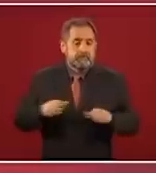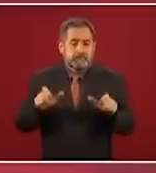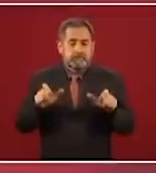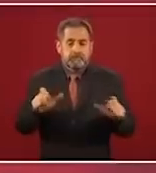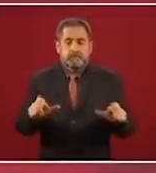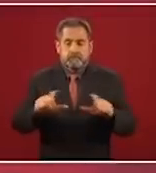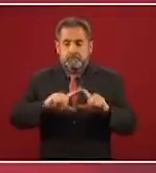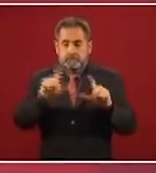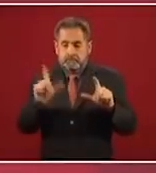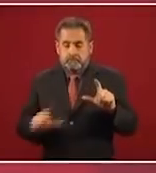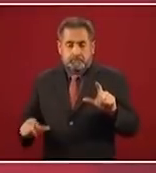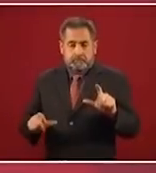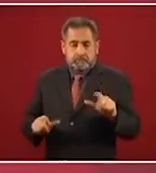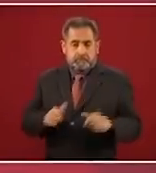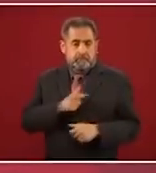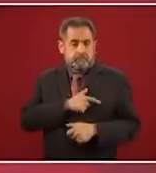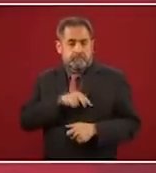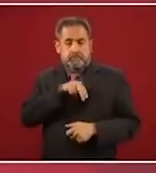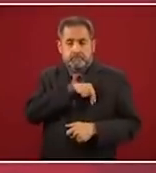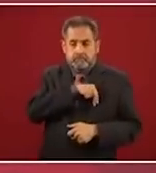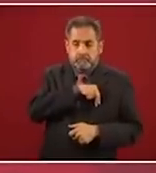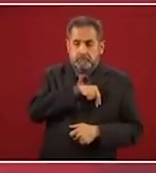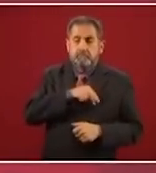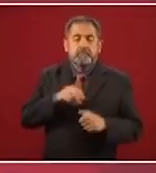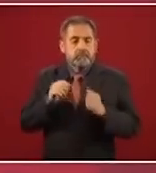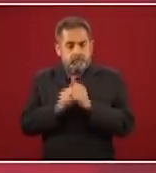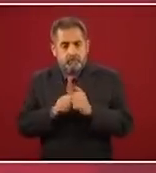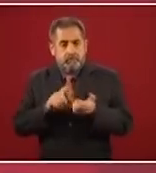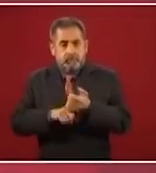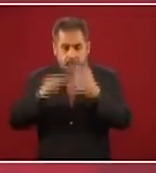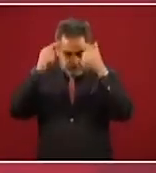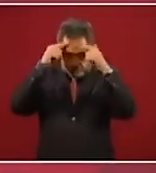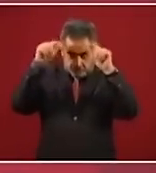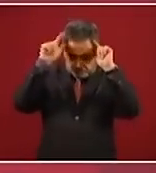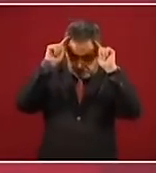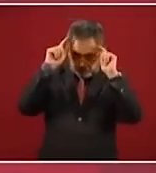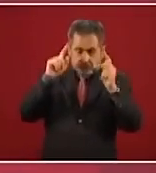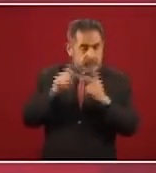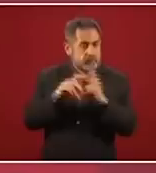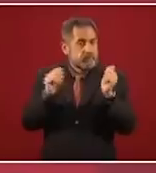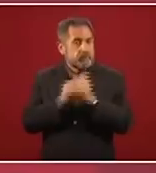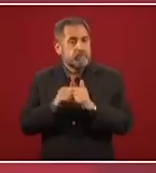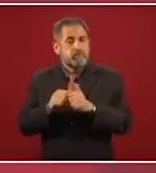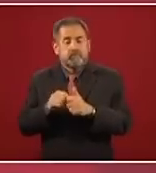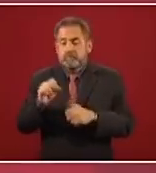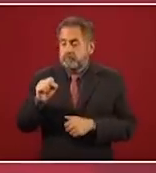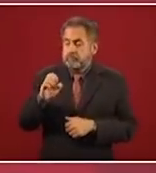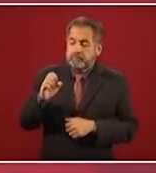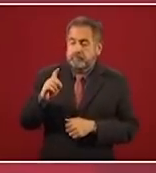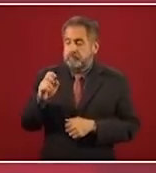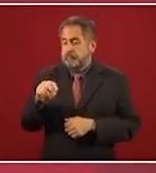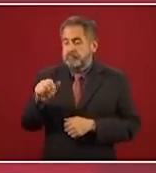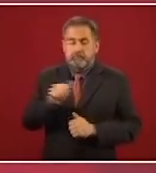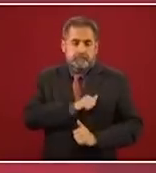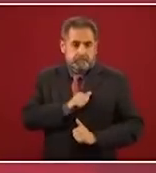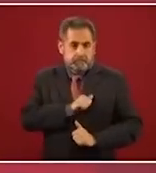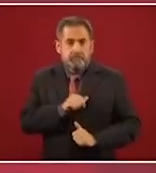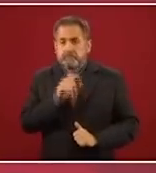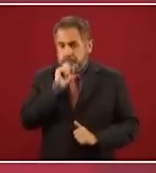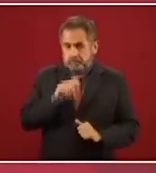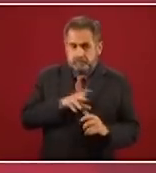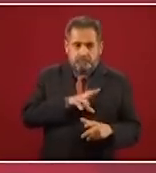la Guardia con el apoyo de Marina y con el apoyo de la Secretaría de la Defensa. Y